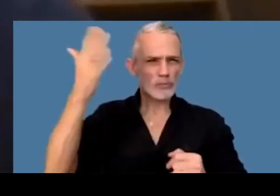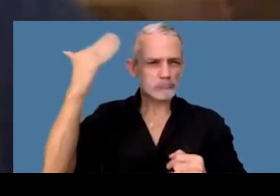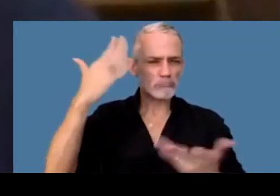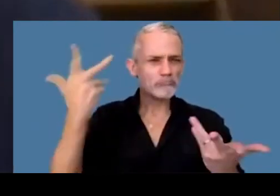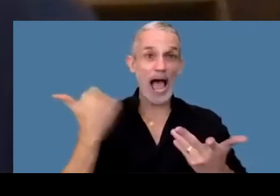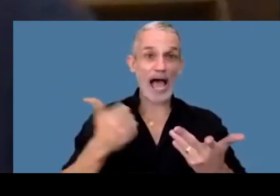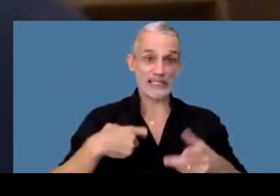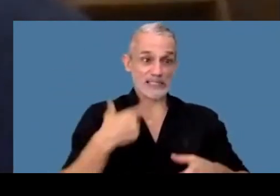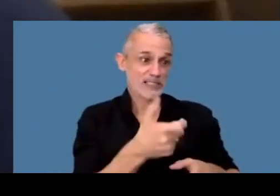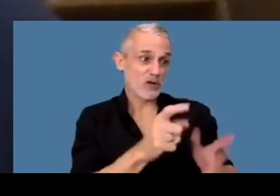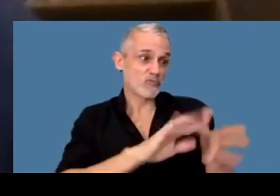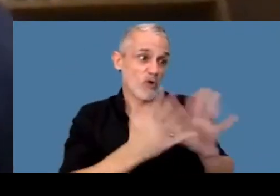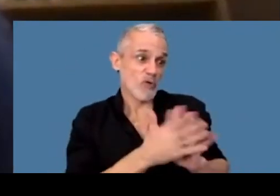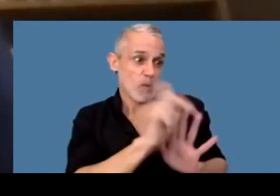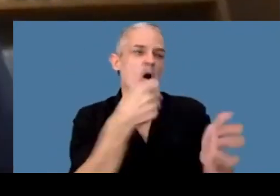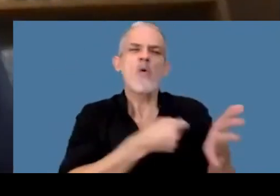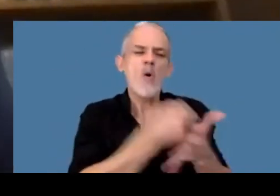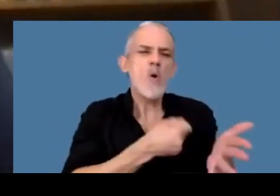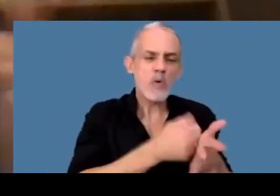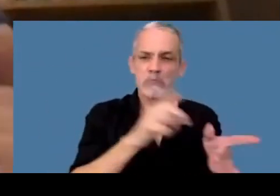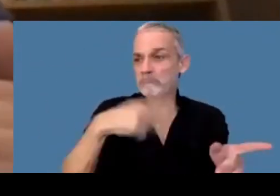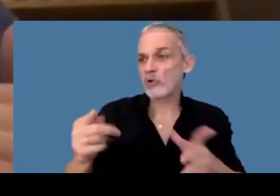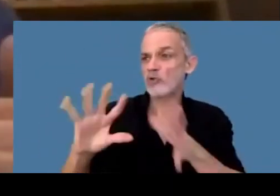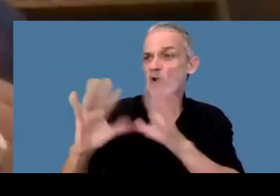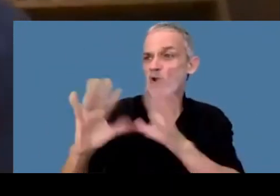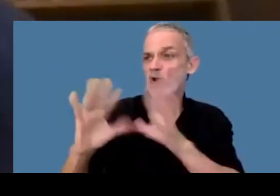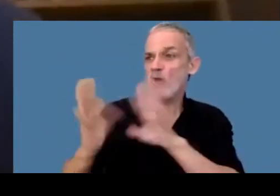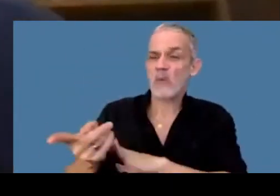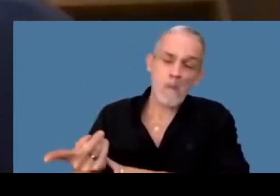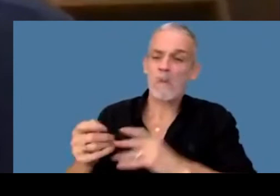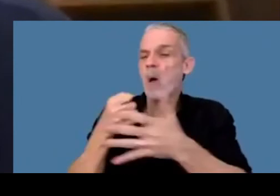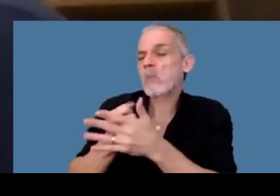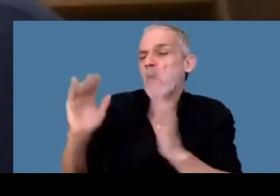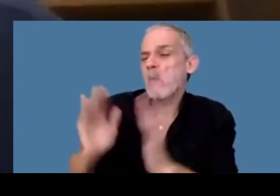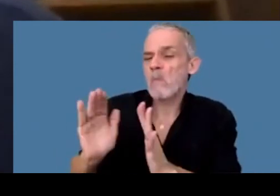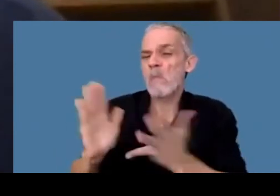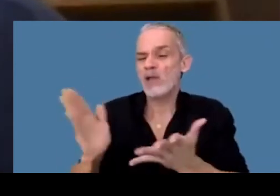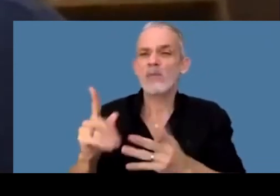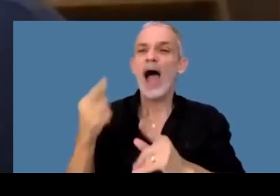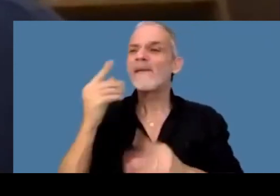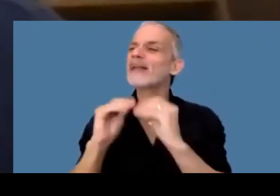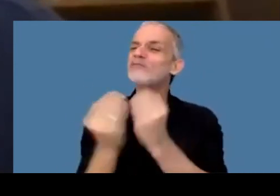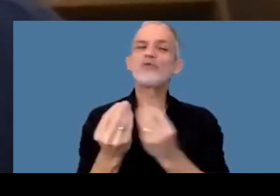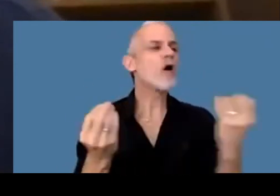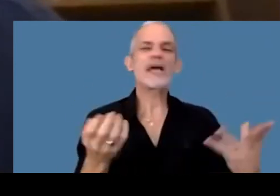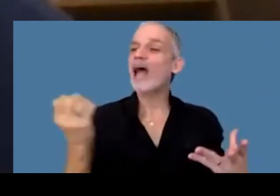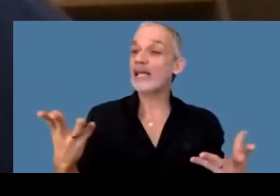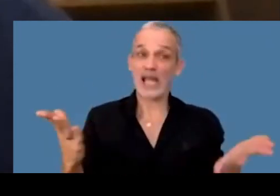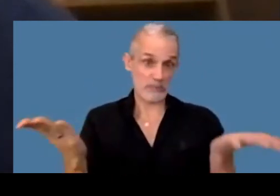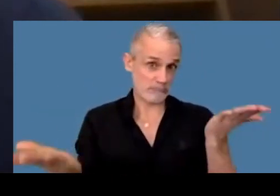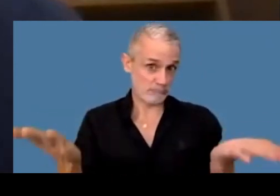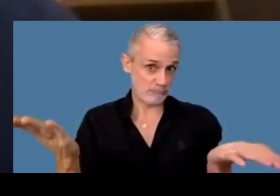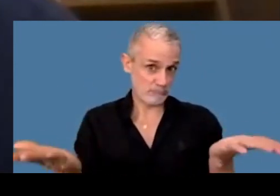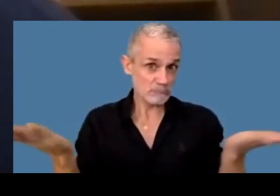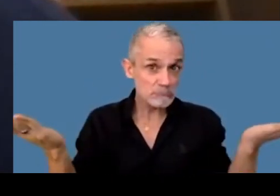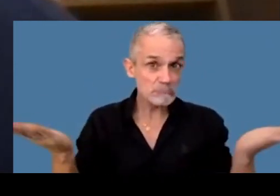lógica es ser combativo y otros que su lógica es ser menos combativo, pero hay que ver los resultados también, ¿no? Porque yo también